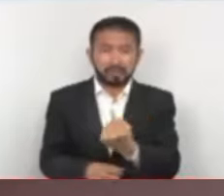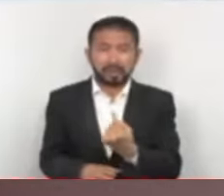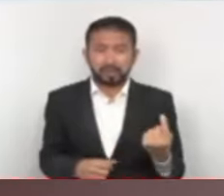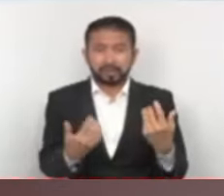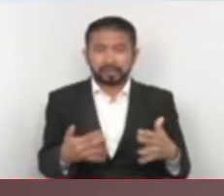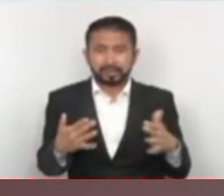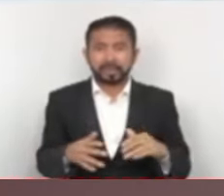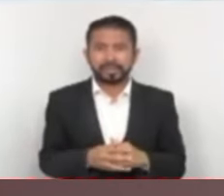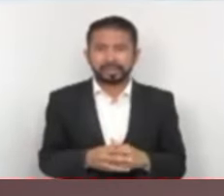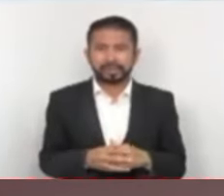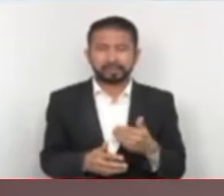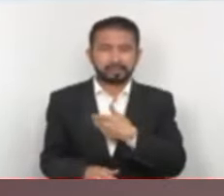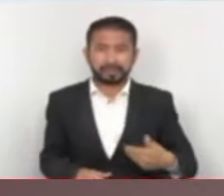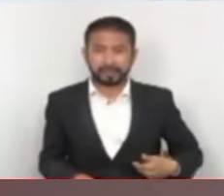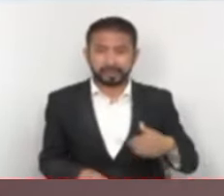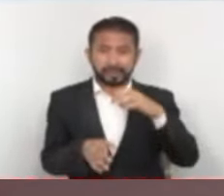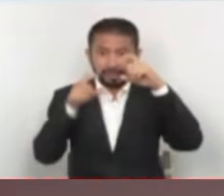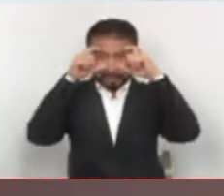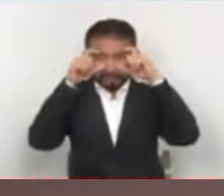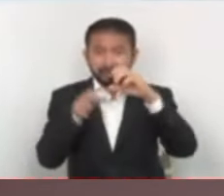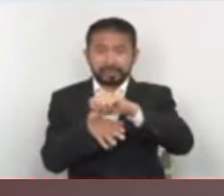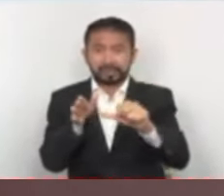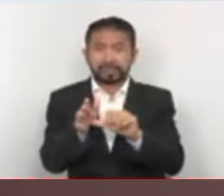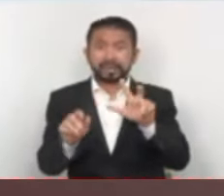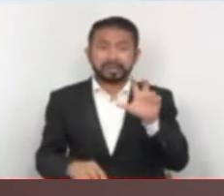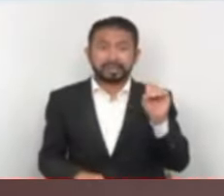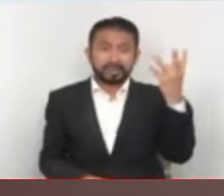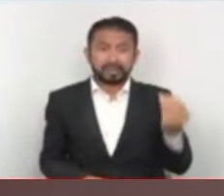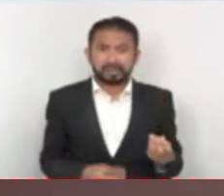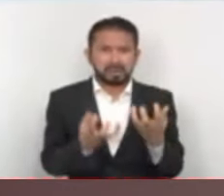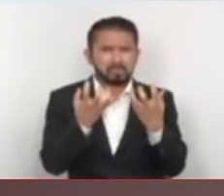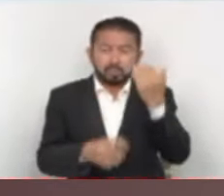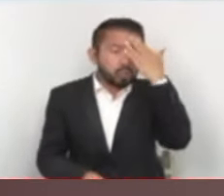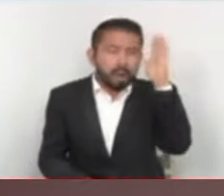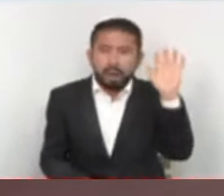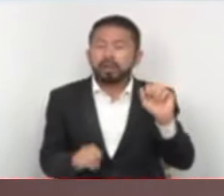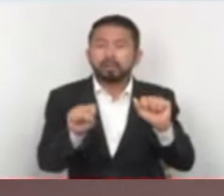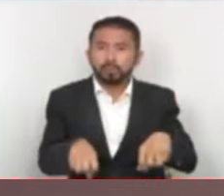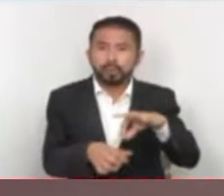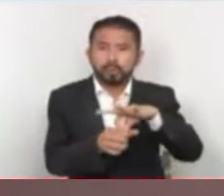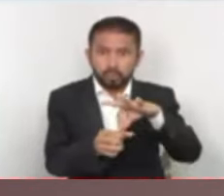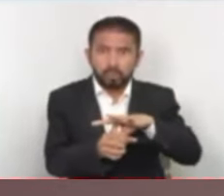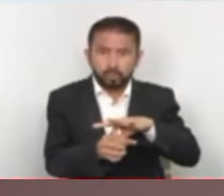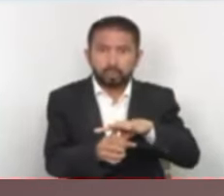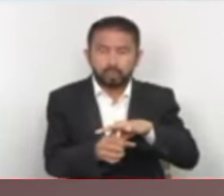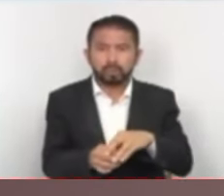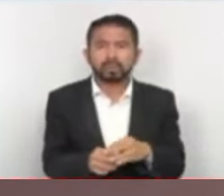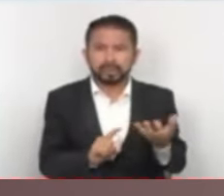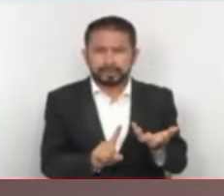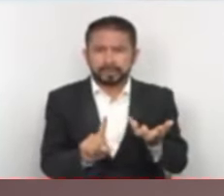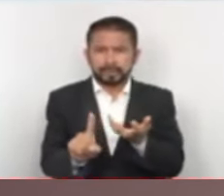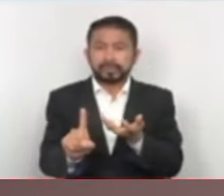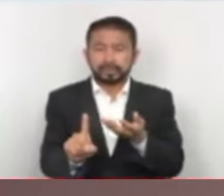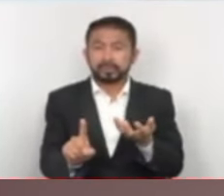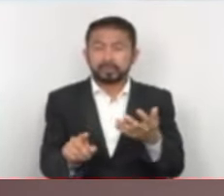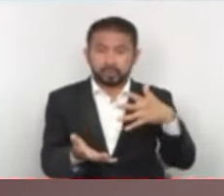el periodo, como lo mencionó el presidente Castro, de los 30 días, desconocían que podían votar. Y, por supuesto, había liderazgo de